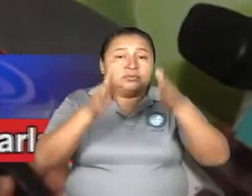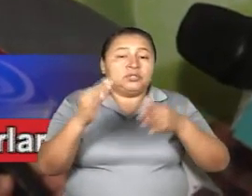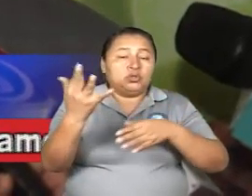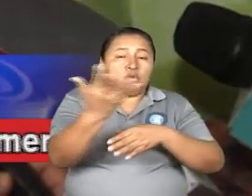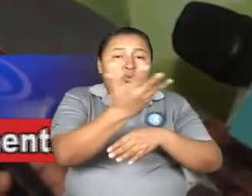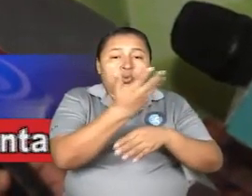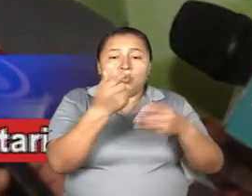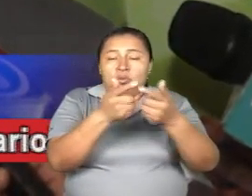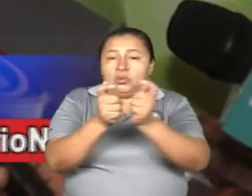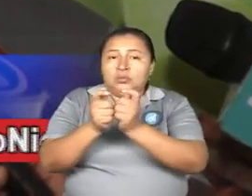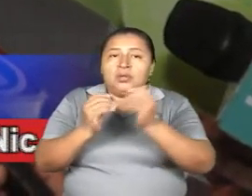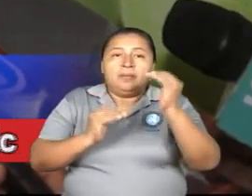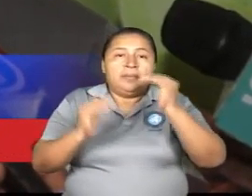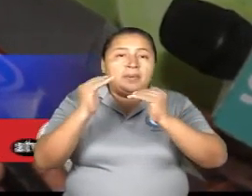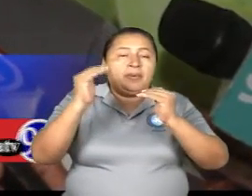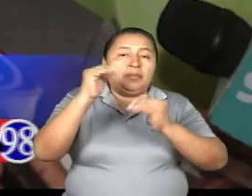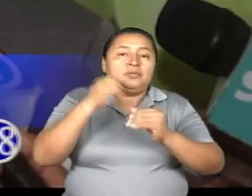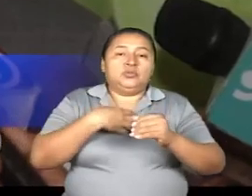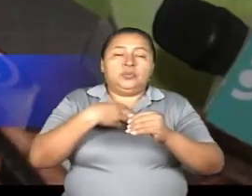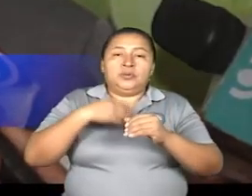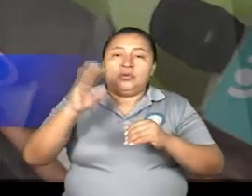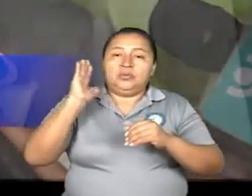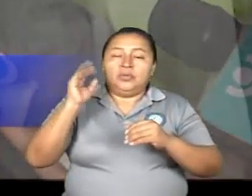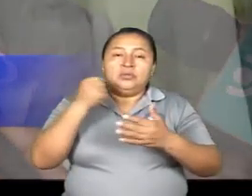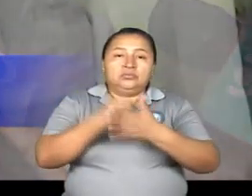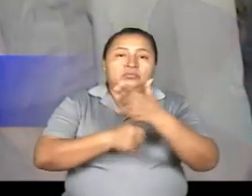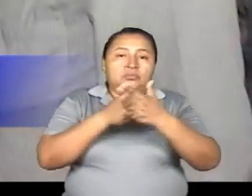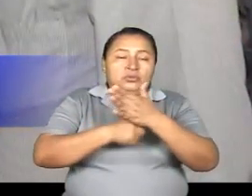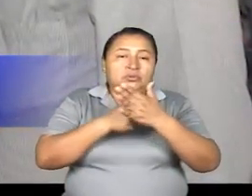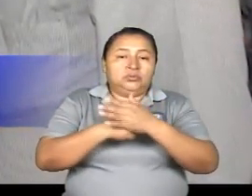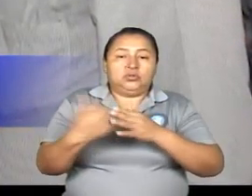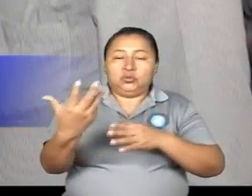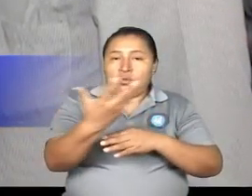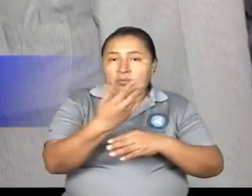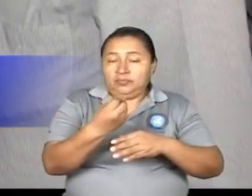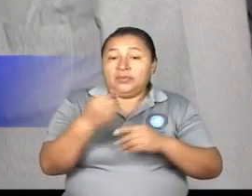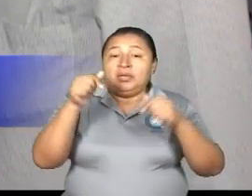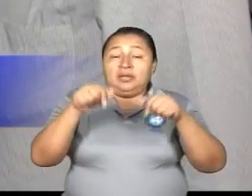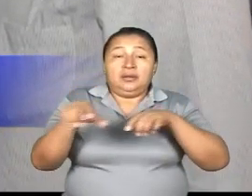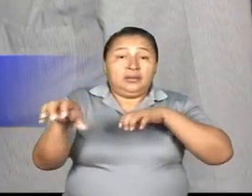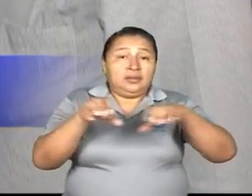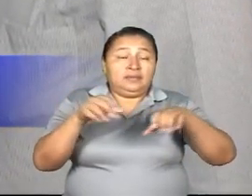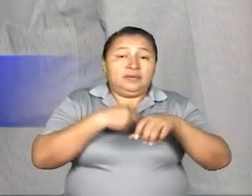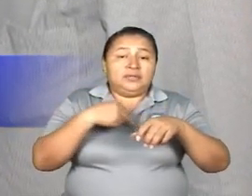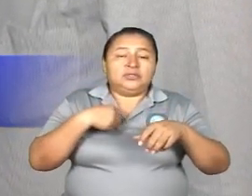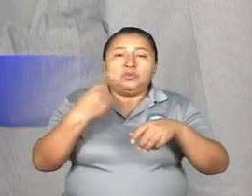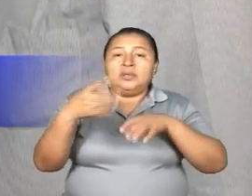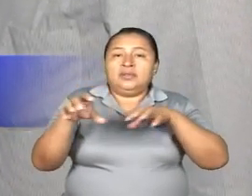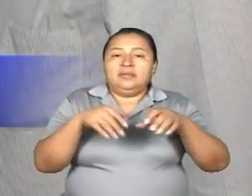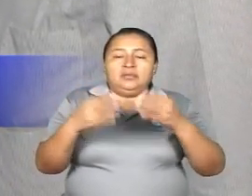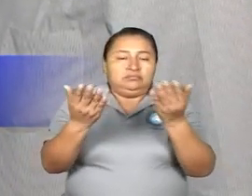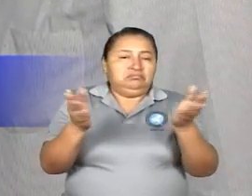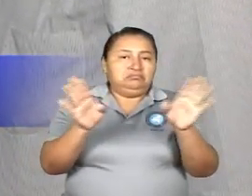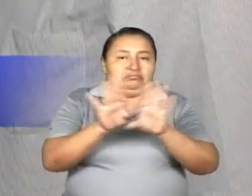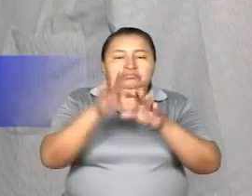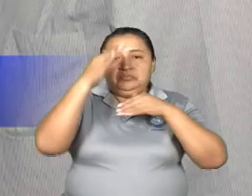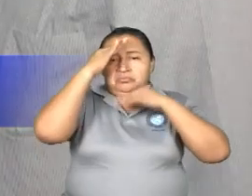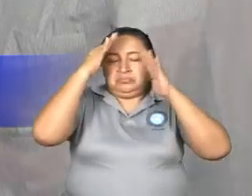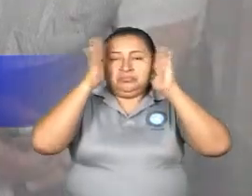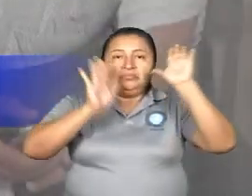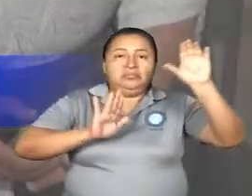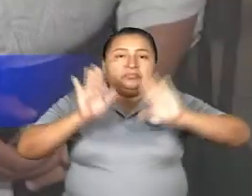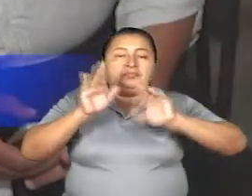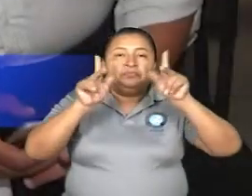los sectores incrementen su compromiso para la lucha contra el hambre. La actividad será un evento cerrado donde